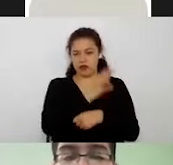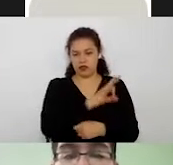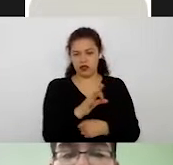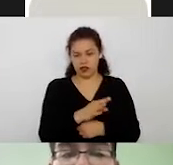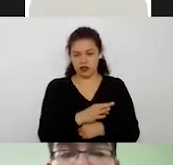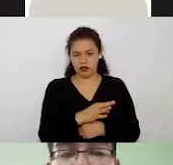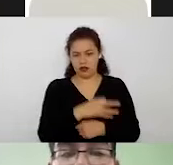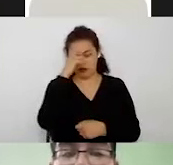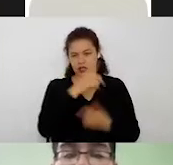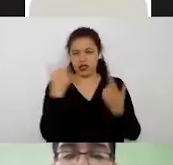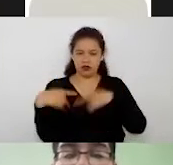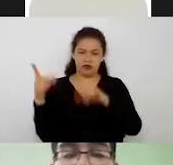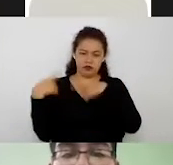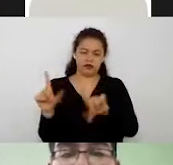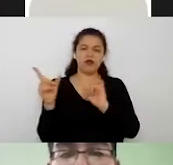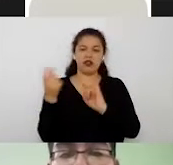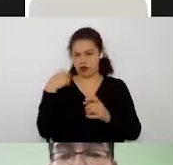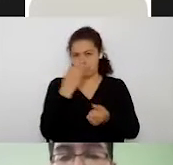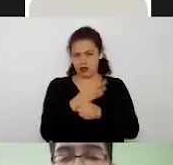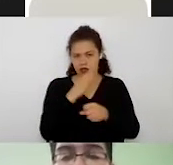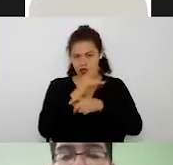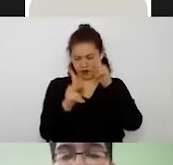en presentación, en lo que les estoy platicando,